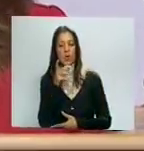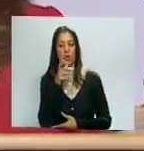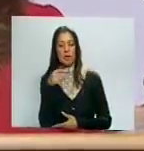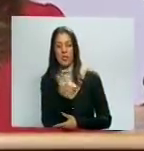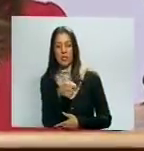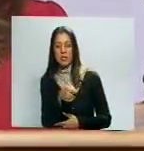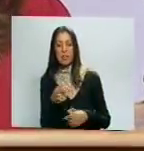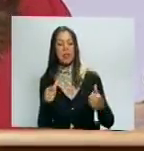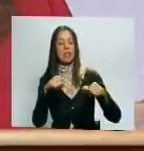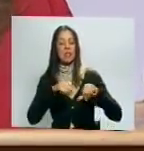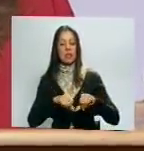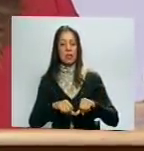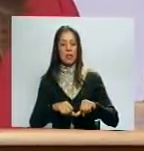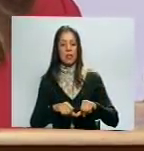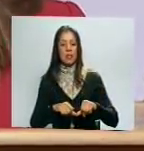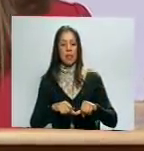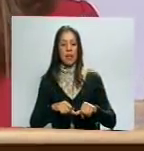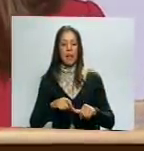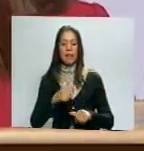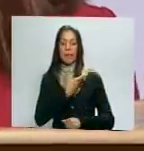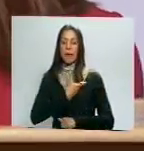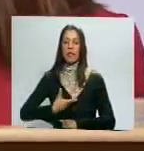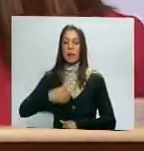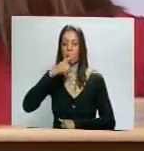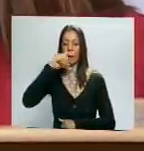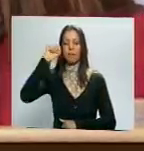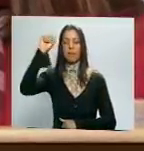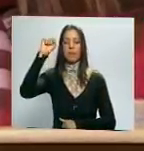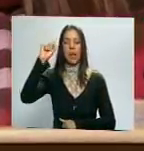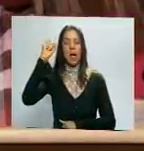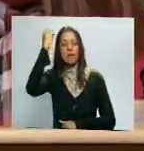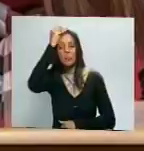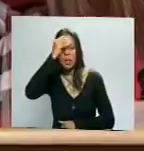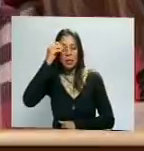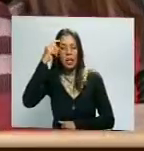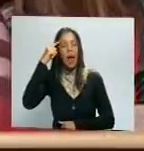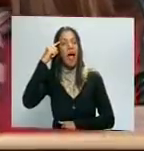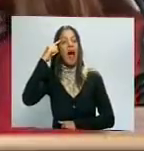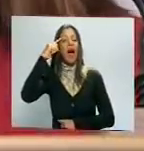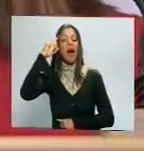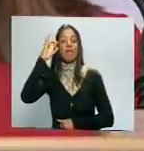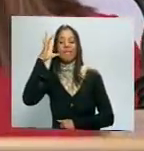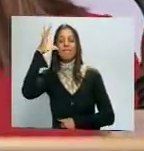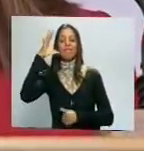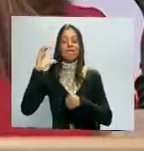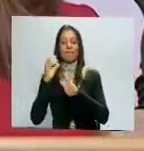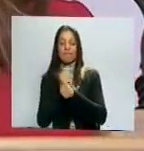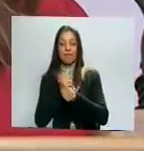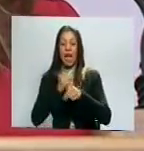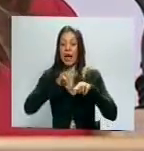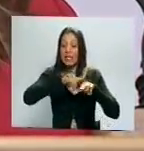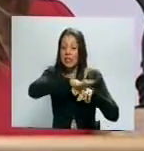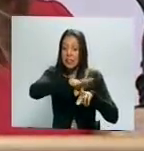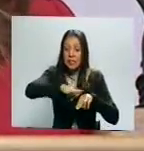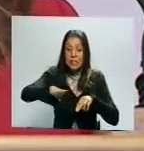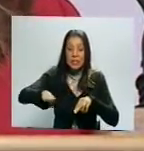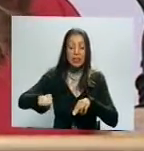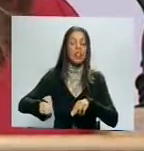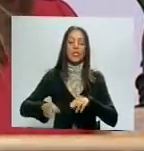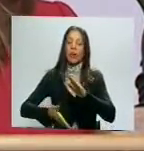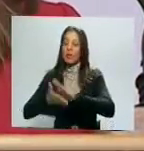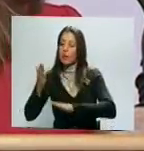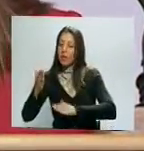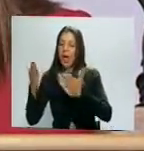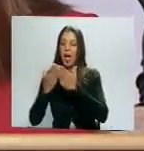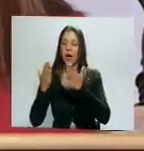criminal, y buscó la fórmula y consiguió la fórmula y apoyó a los niños cuando fueron a la escuela con bonos estudiantiles,